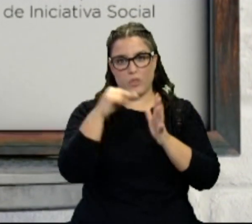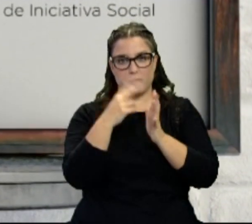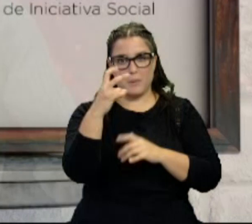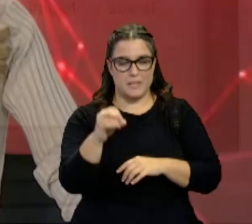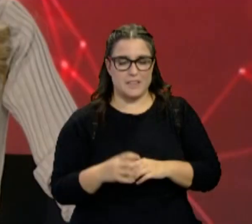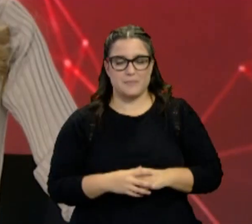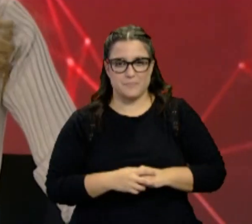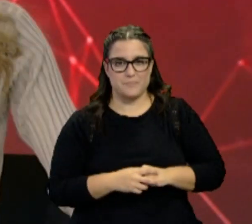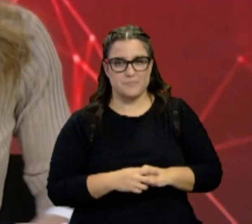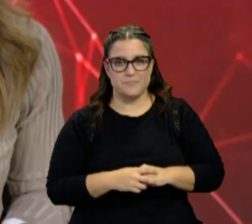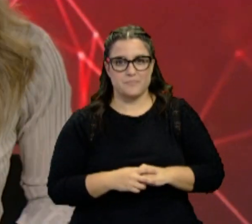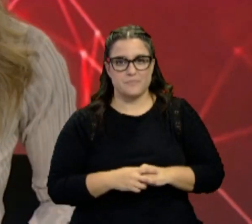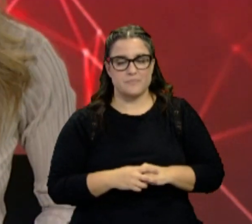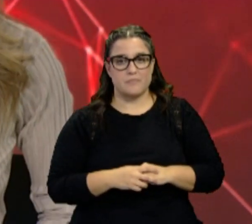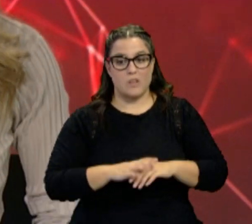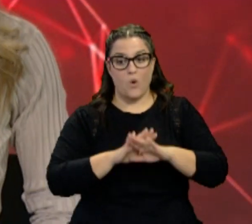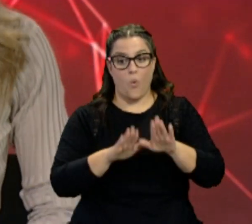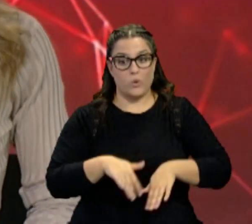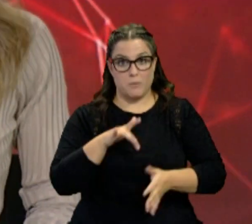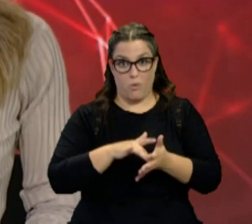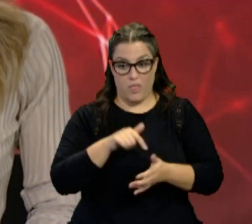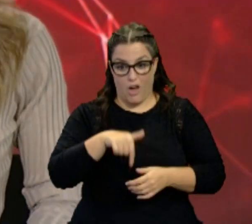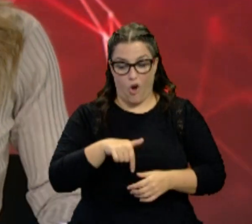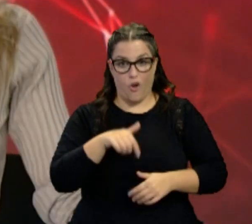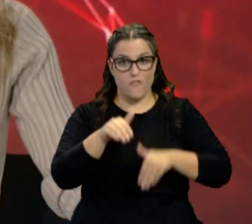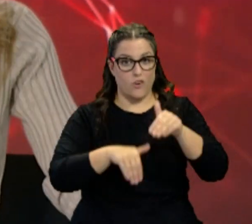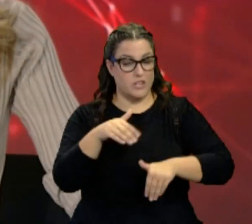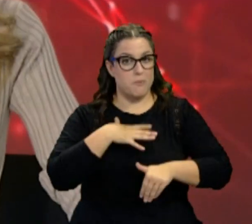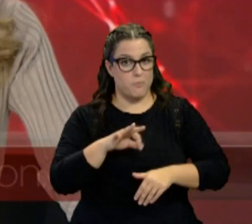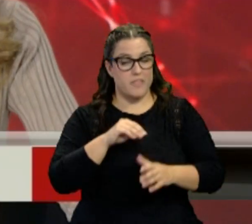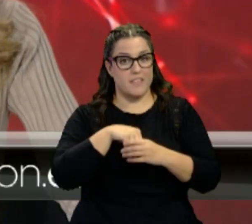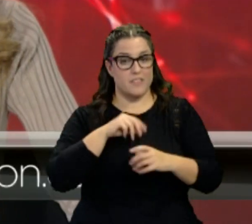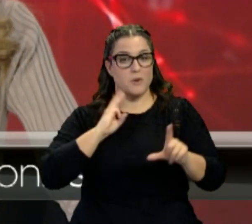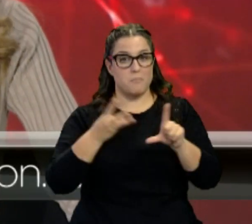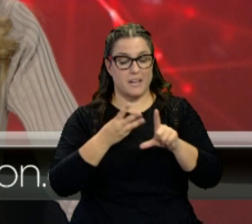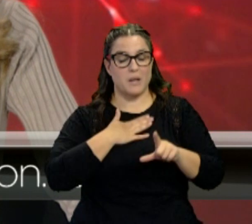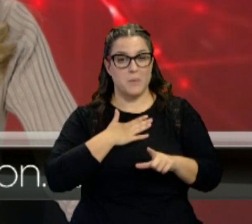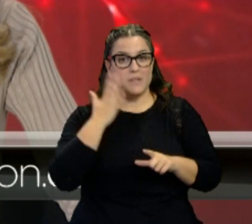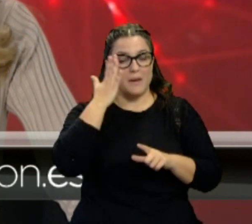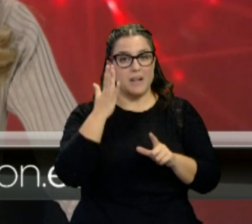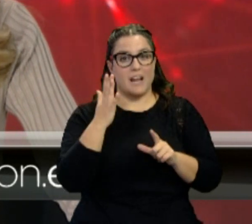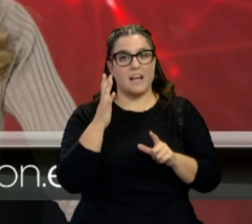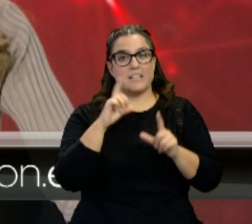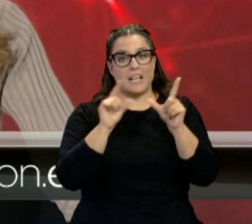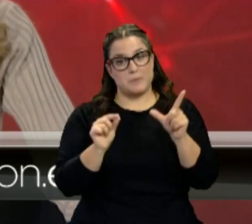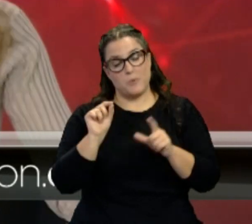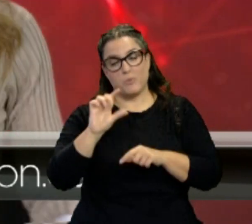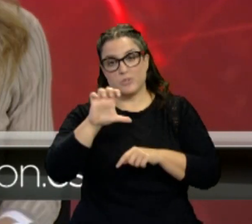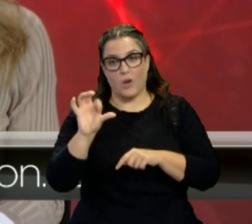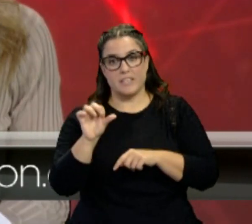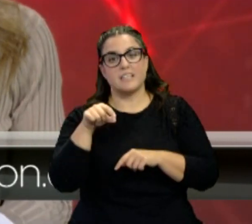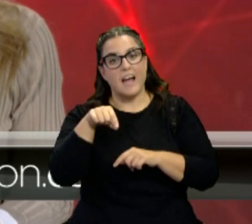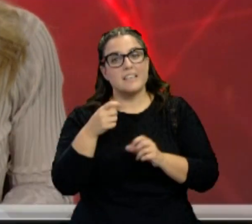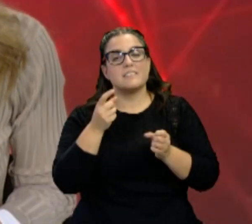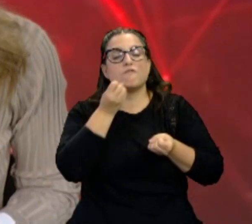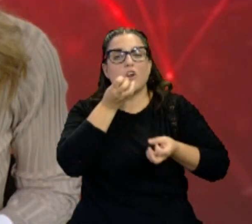2020. Último día además para votar hoy a sus favoritos en nuestra web en navarratelevisión.es, donde continúa también la